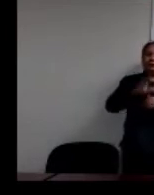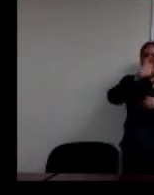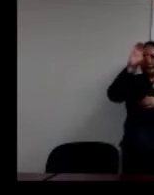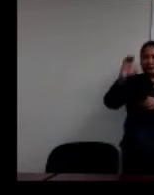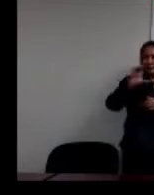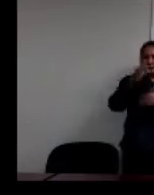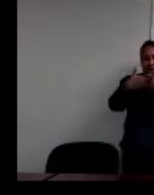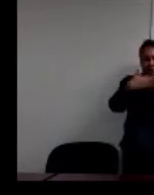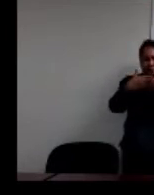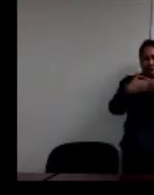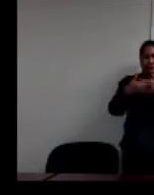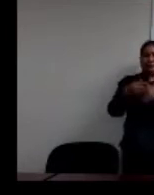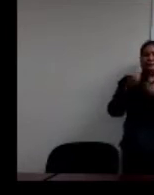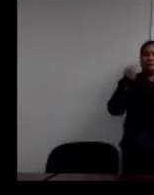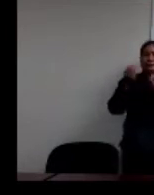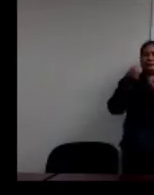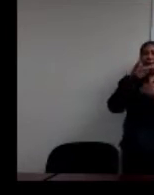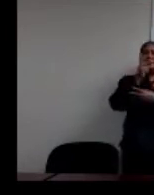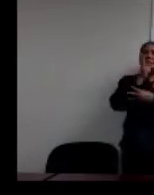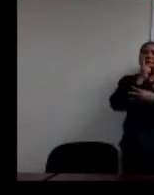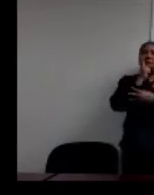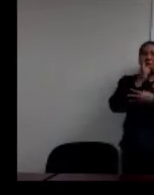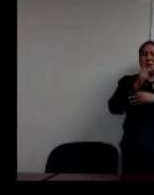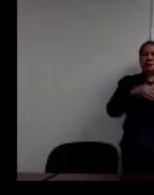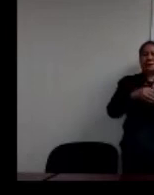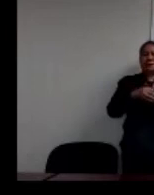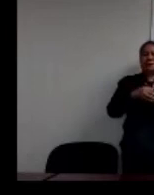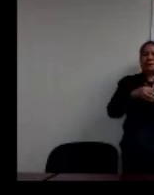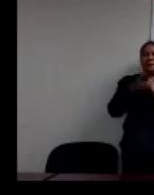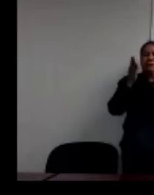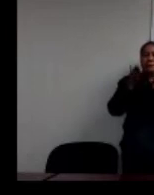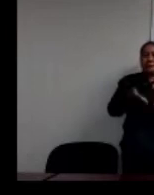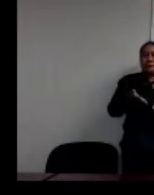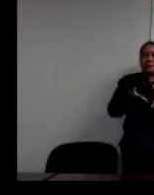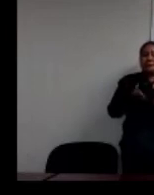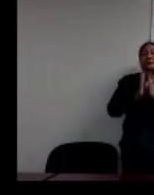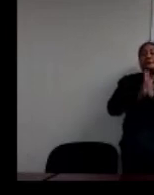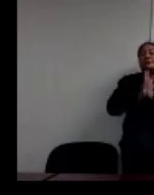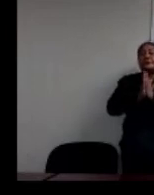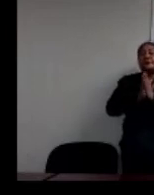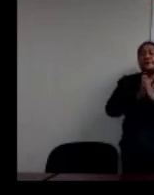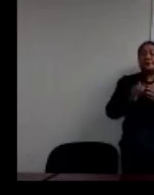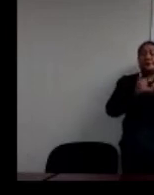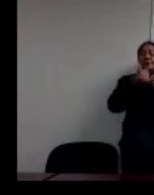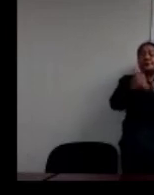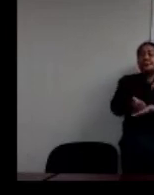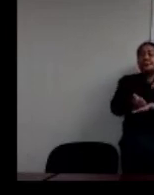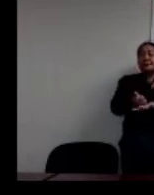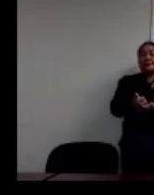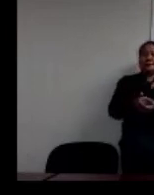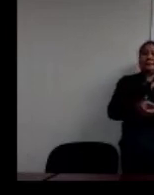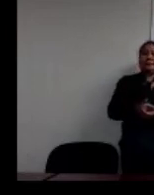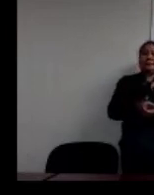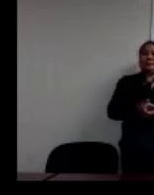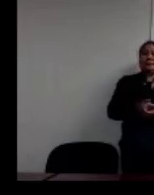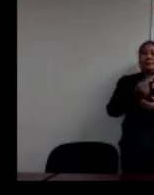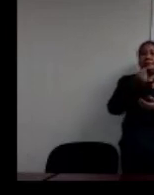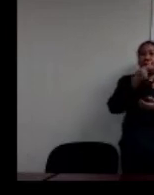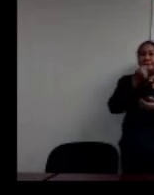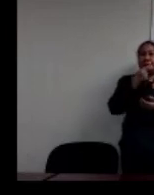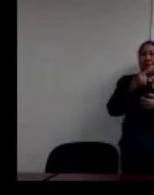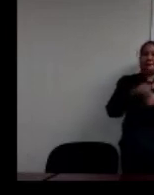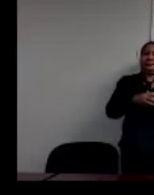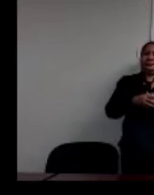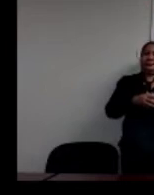escolar, muchos de nuestros papás van a llegar y le van a decir, dele por favor, ayúdenme a darle, no sé, 2 o 3